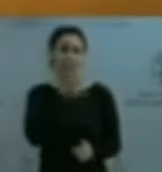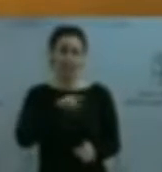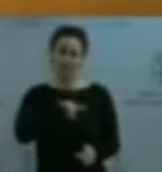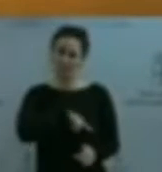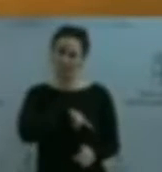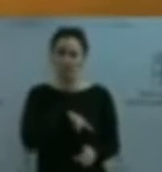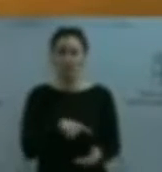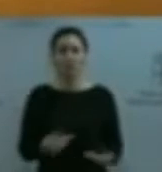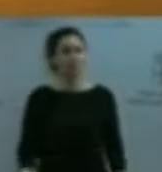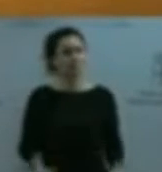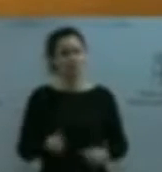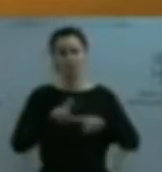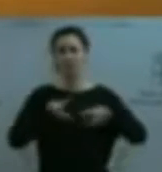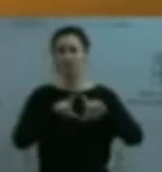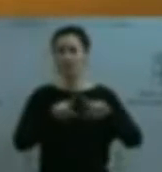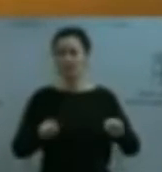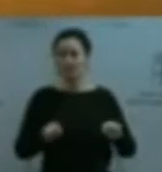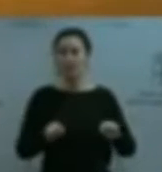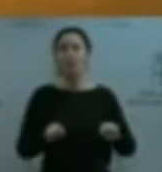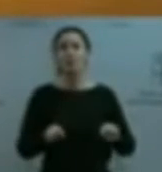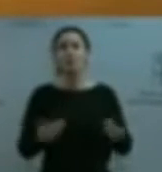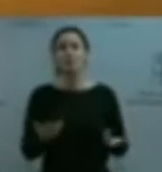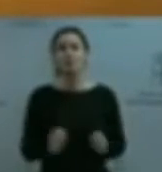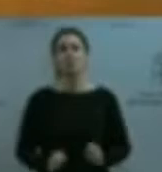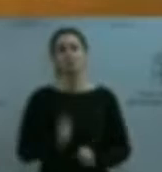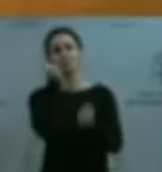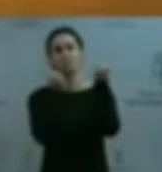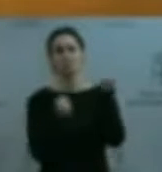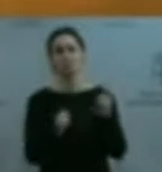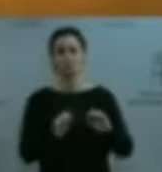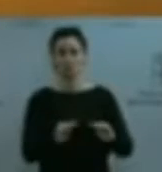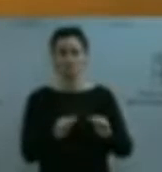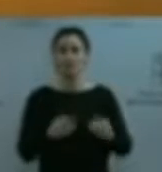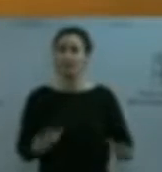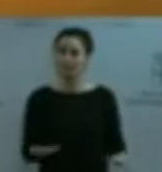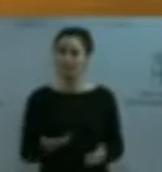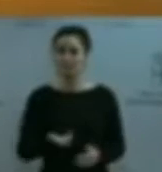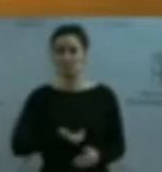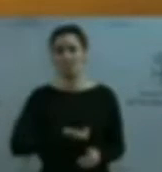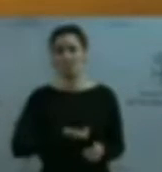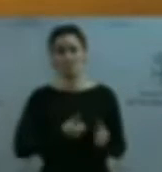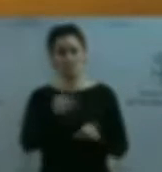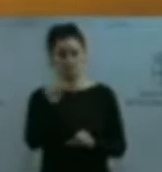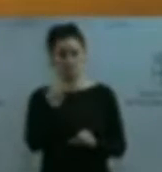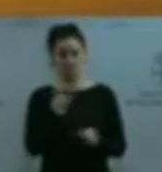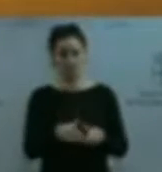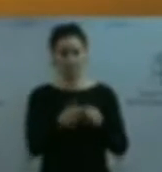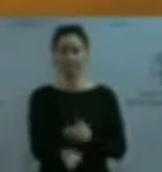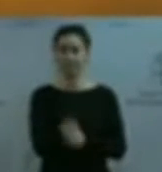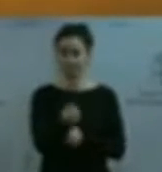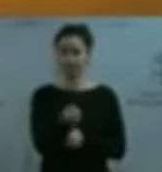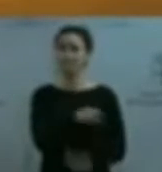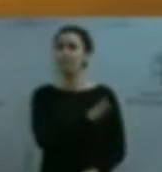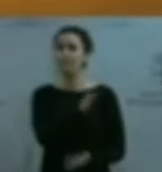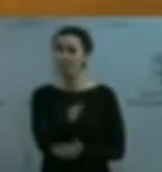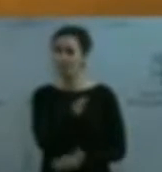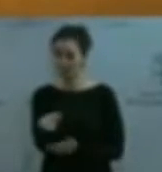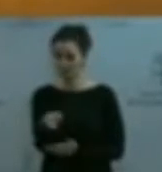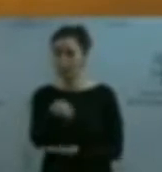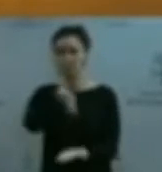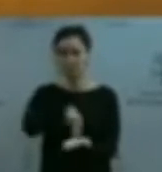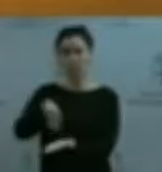declarado en rebeldía. El Ayuntamiento de Gijón y la Autoridad Portuaria de Gijón sí se personan en el procedimiento y sí ejercitan su derecho a